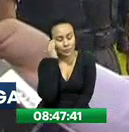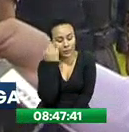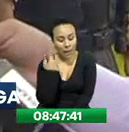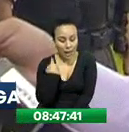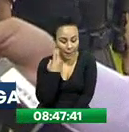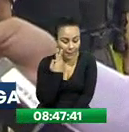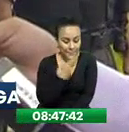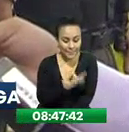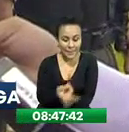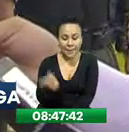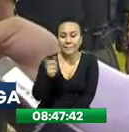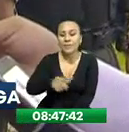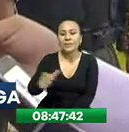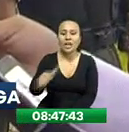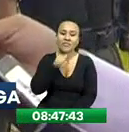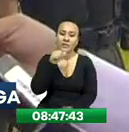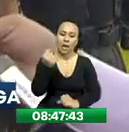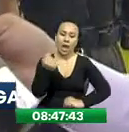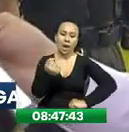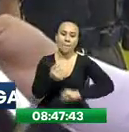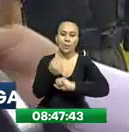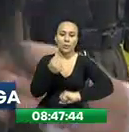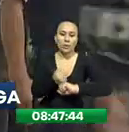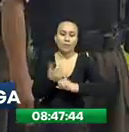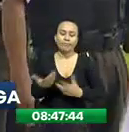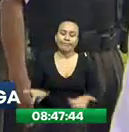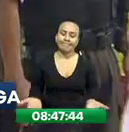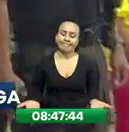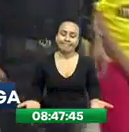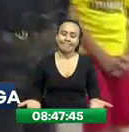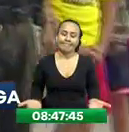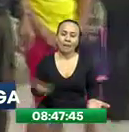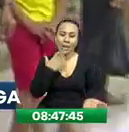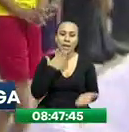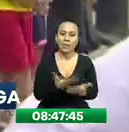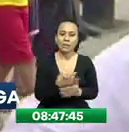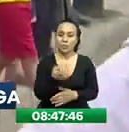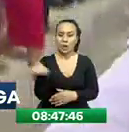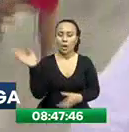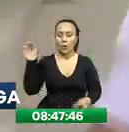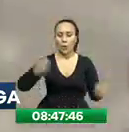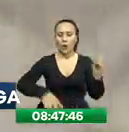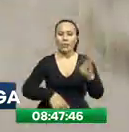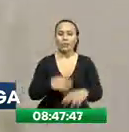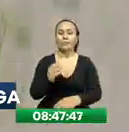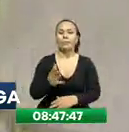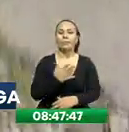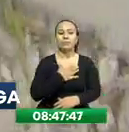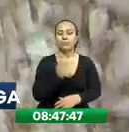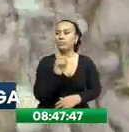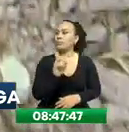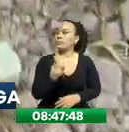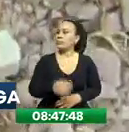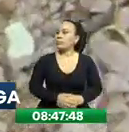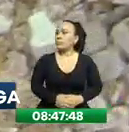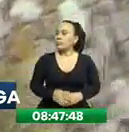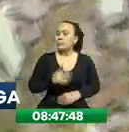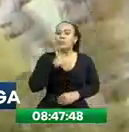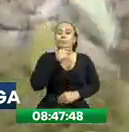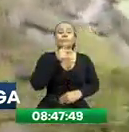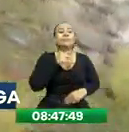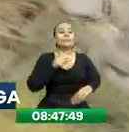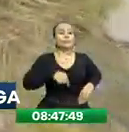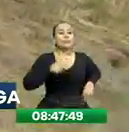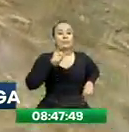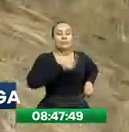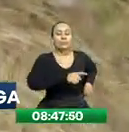es la que no contribuye en algunas ocasiones. Listo, muchas gracias. ¿Ustedes botan basura aquí, caballero? No. Aquí, ¿quiénes son los que aquí botan la